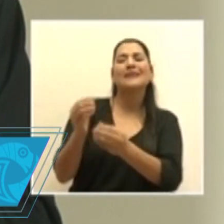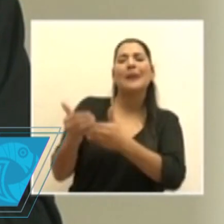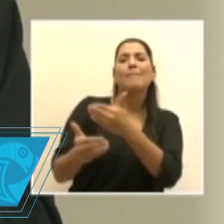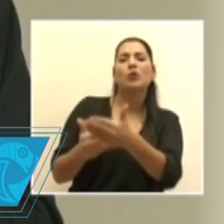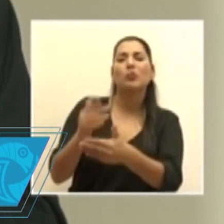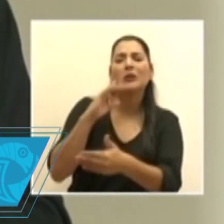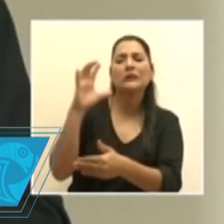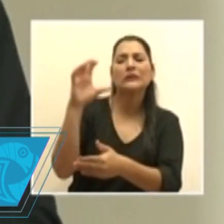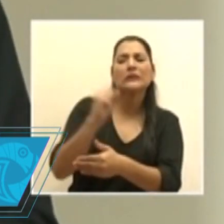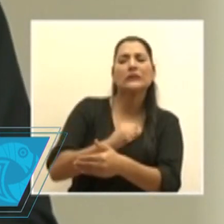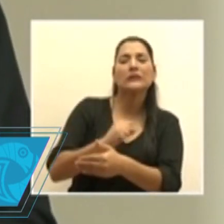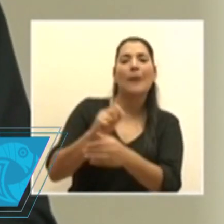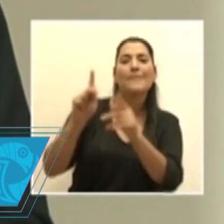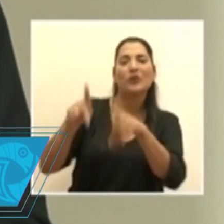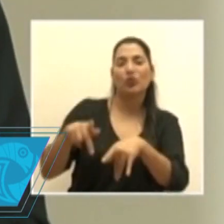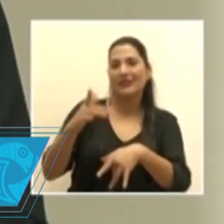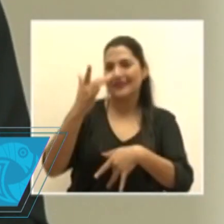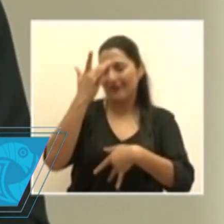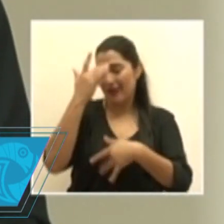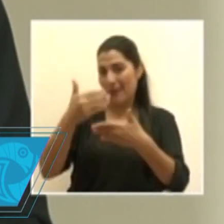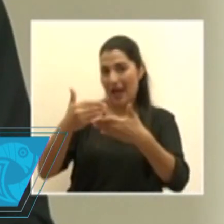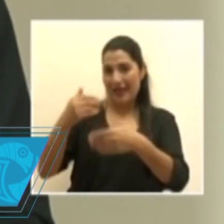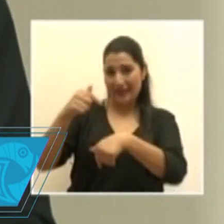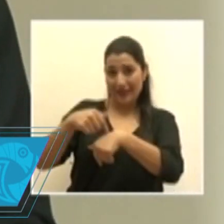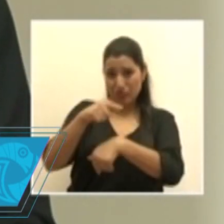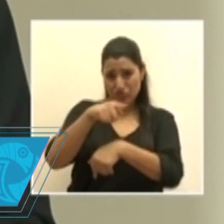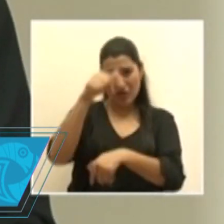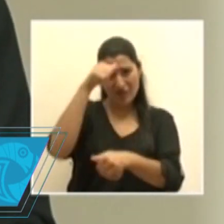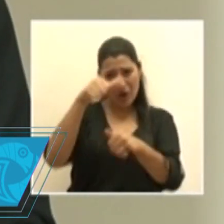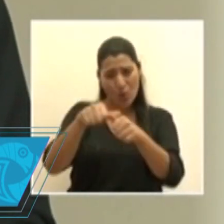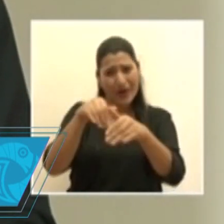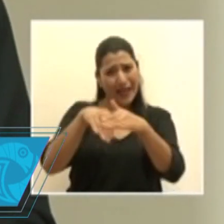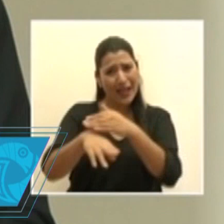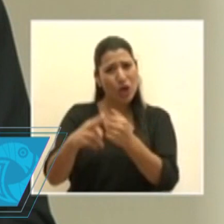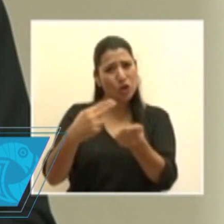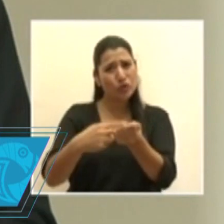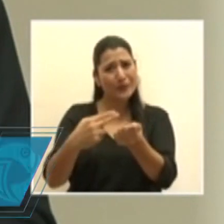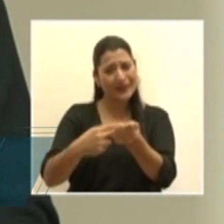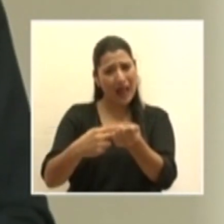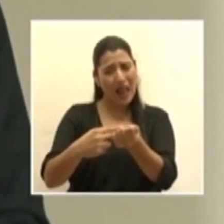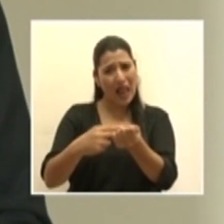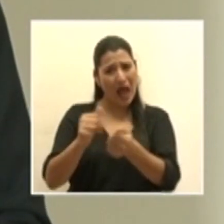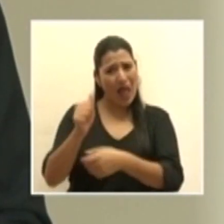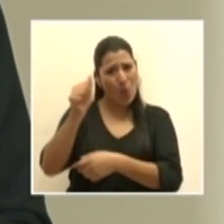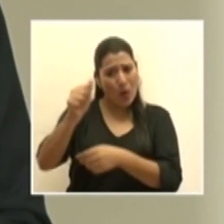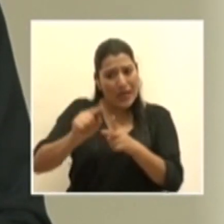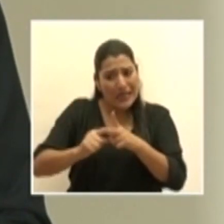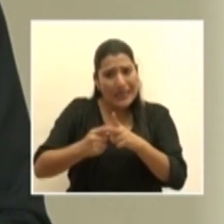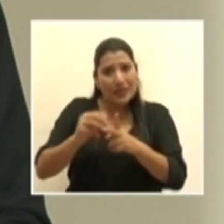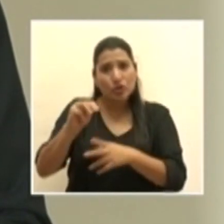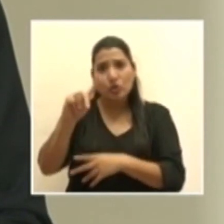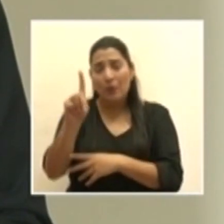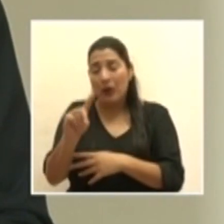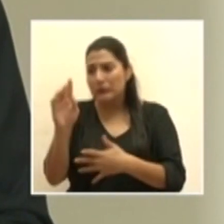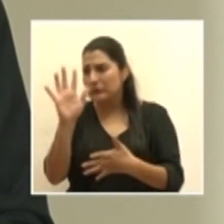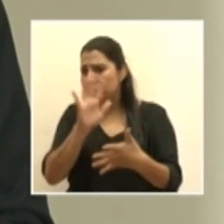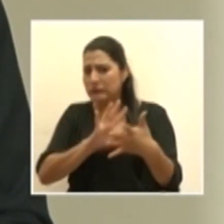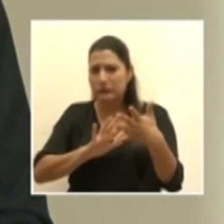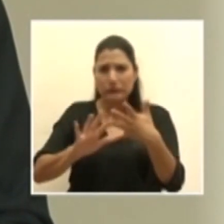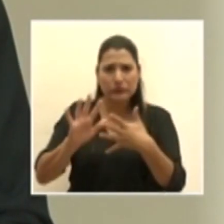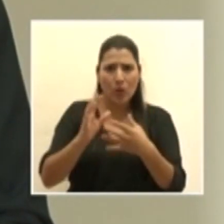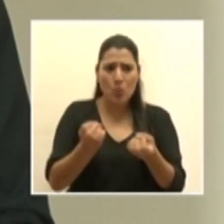funcionarios. Esto, ustedes recordarán, en el Hospital de Alajuela a inicios de marzo fue una locura, varios